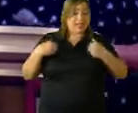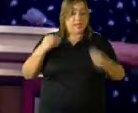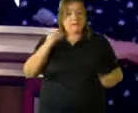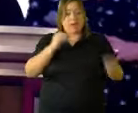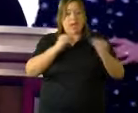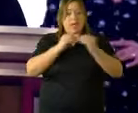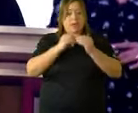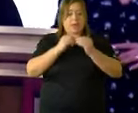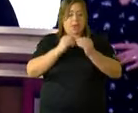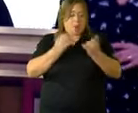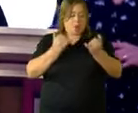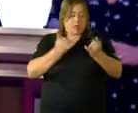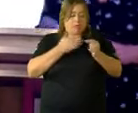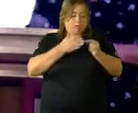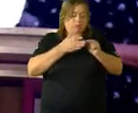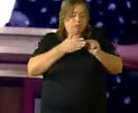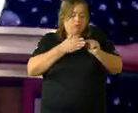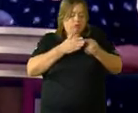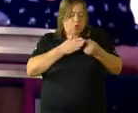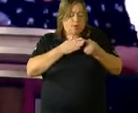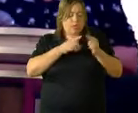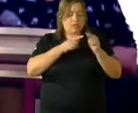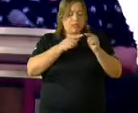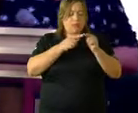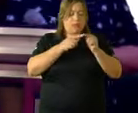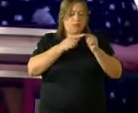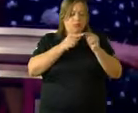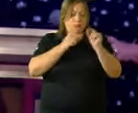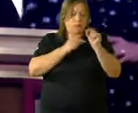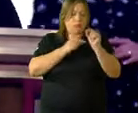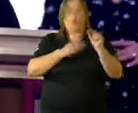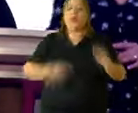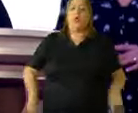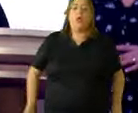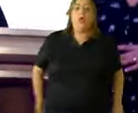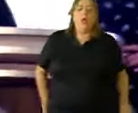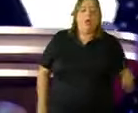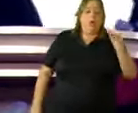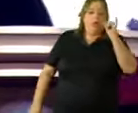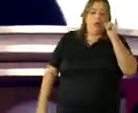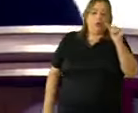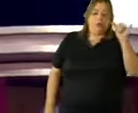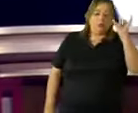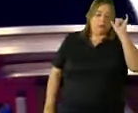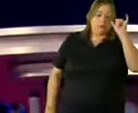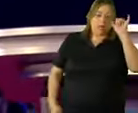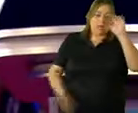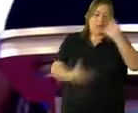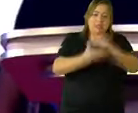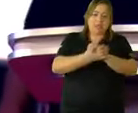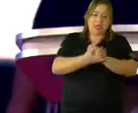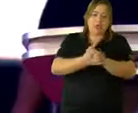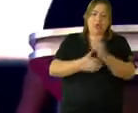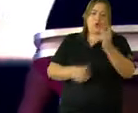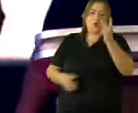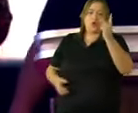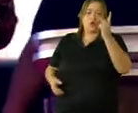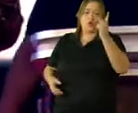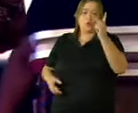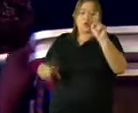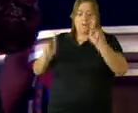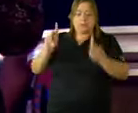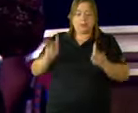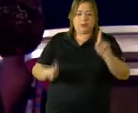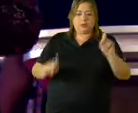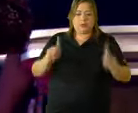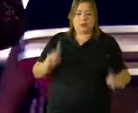en la puntita del iceberg. Ayer se casaron dos parejas de esta casa. Y llamé a, no